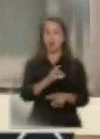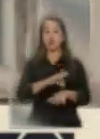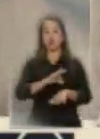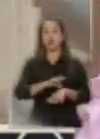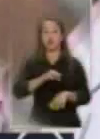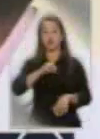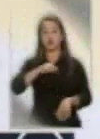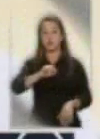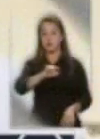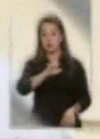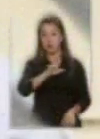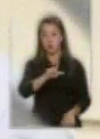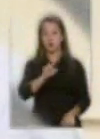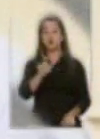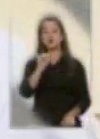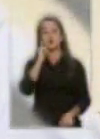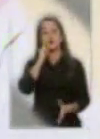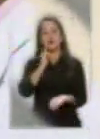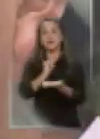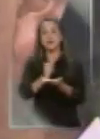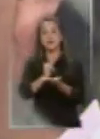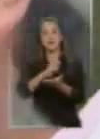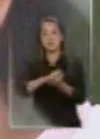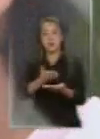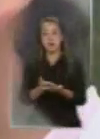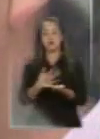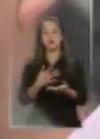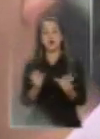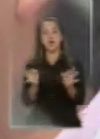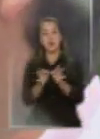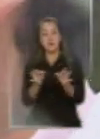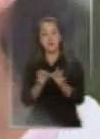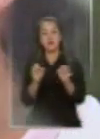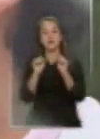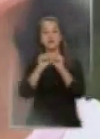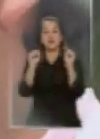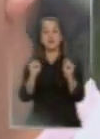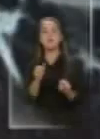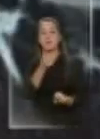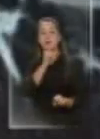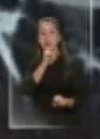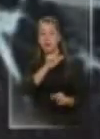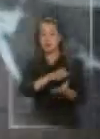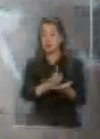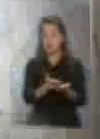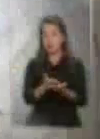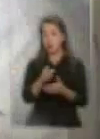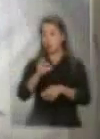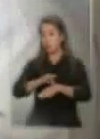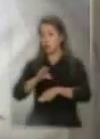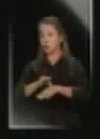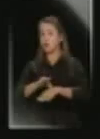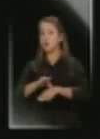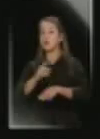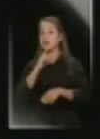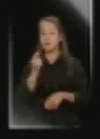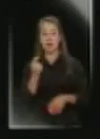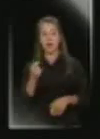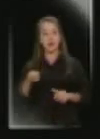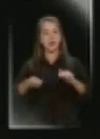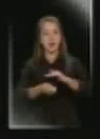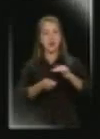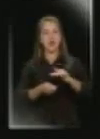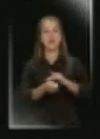Manuel Inostroza fue superintendente de salud y nos explica que en el sistema privado de salud, los doctores reciben incentivos al